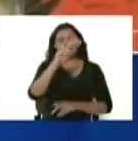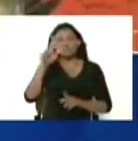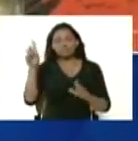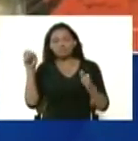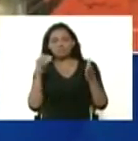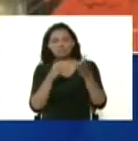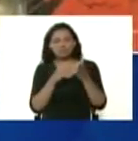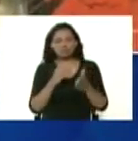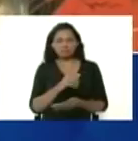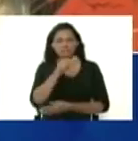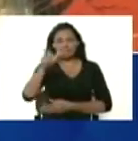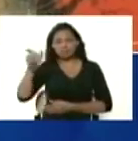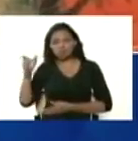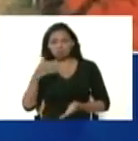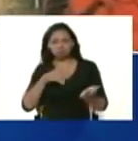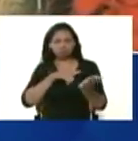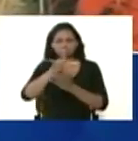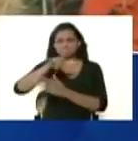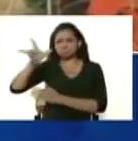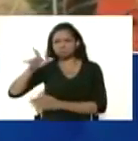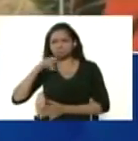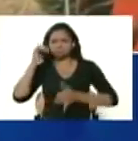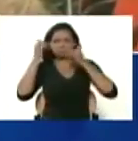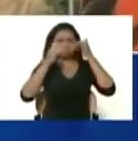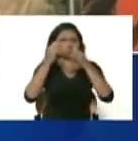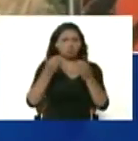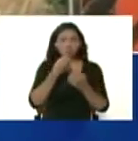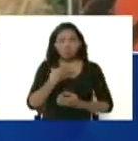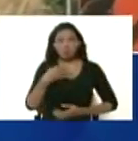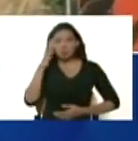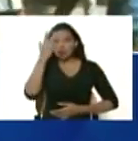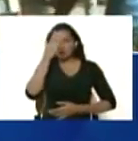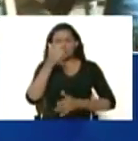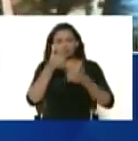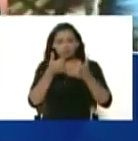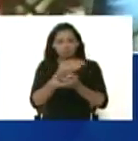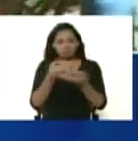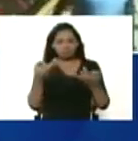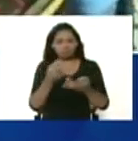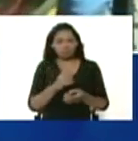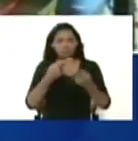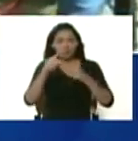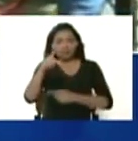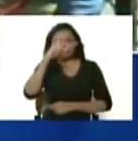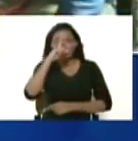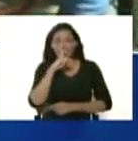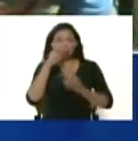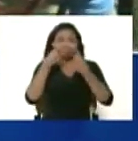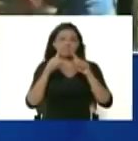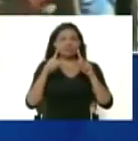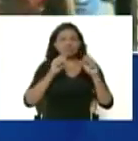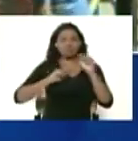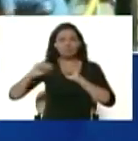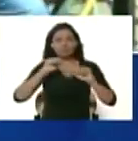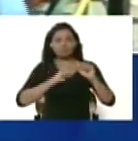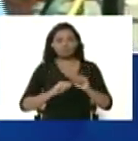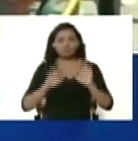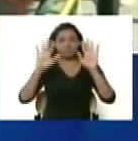7.196.160 compatriotas y fue unos buenos carnavales. Pero este año se